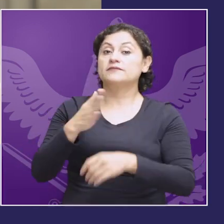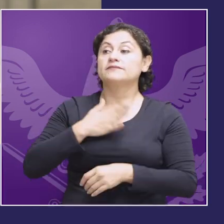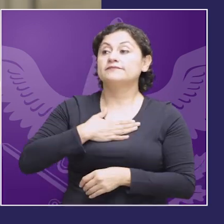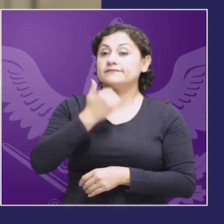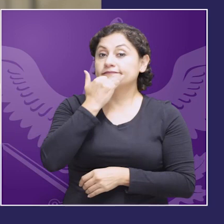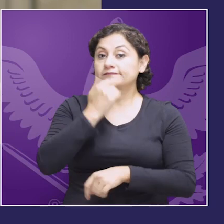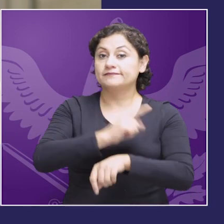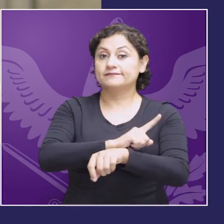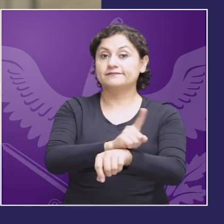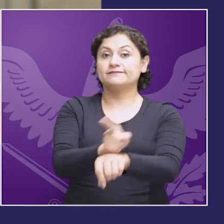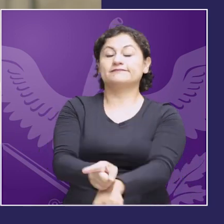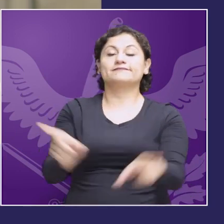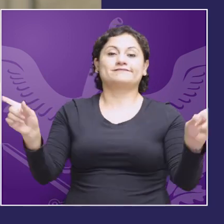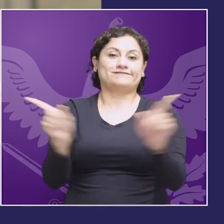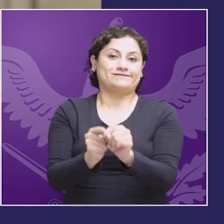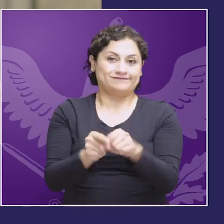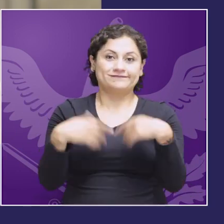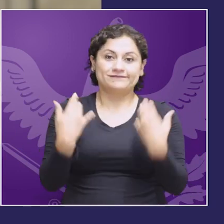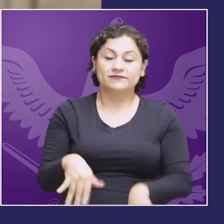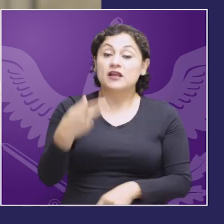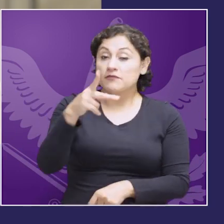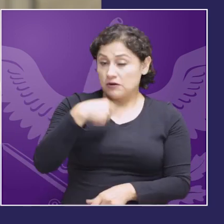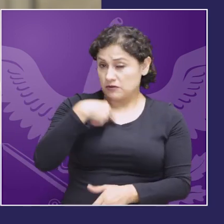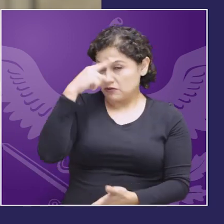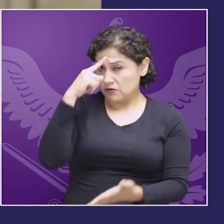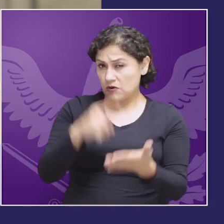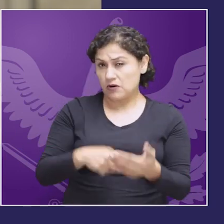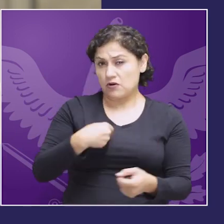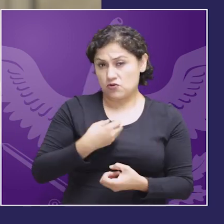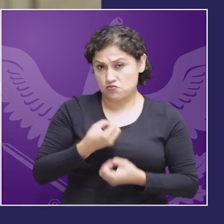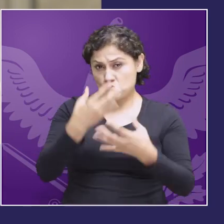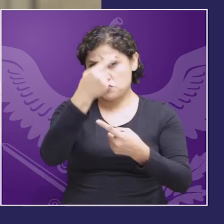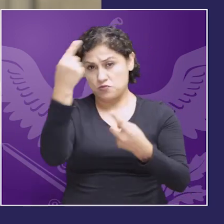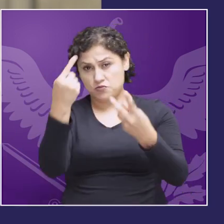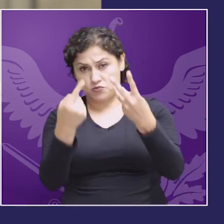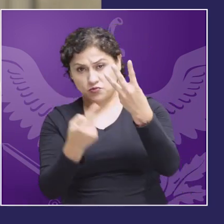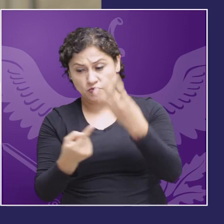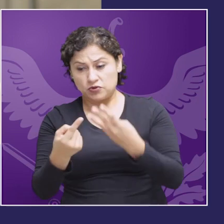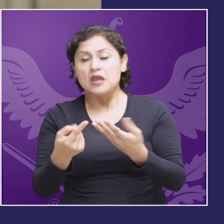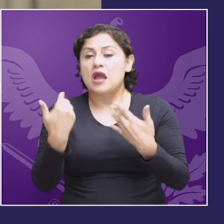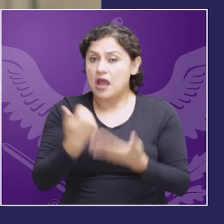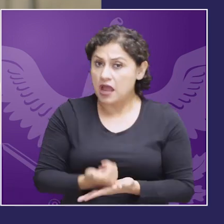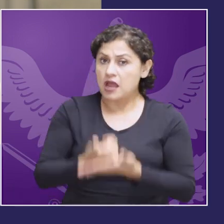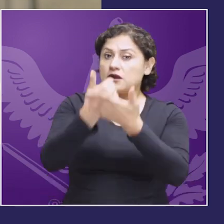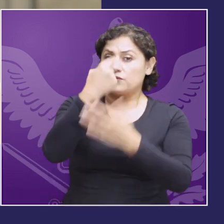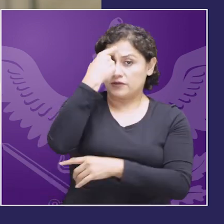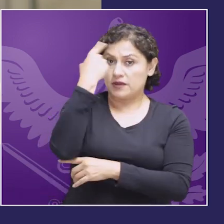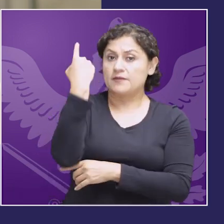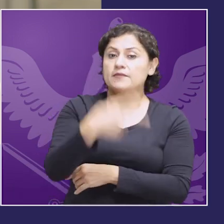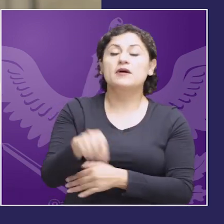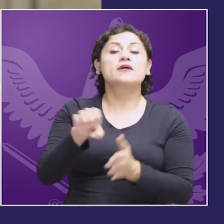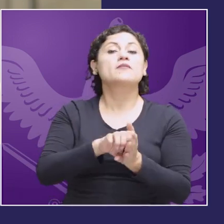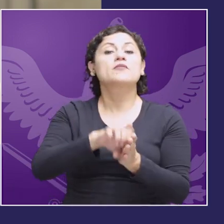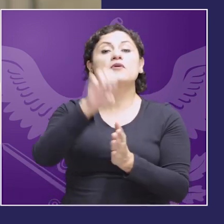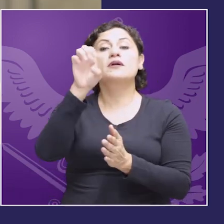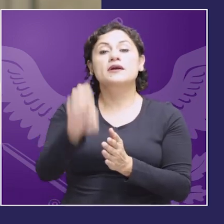fundamental también aparece en la sentencia y eso es sumamente importante. Yo cierro porque me he extendido bastante, pero creo que estos hallazgos pueden en el